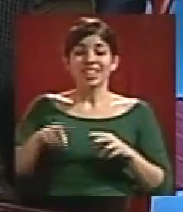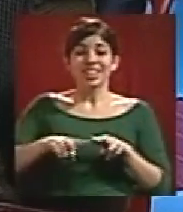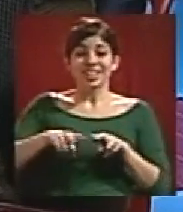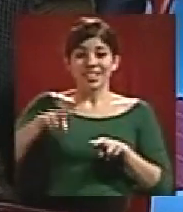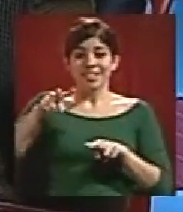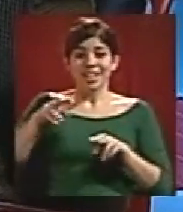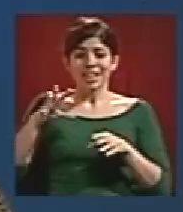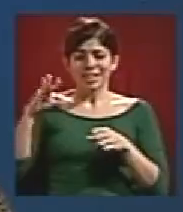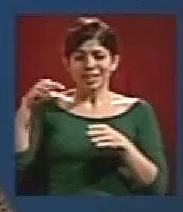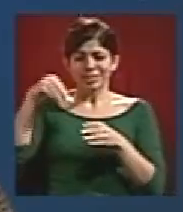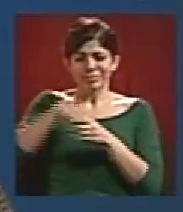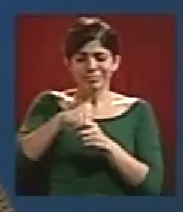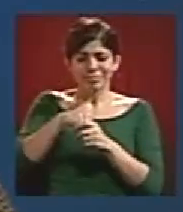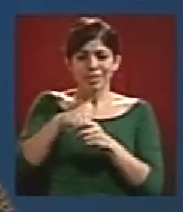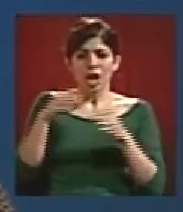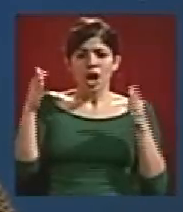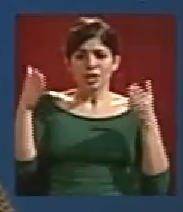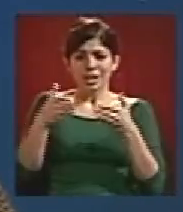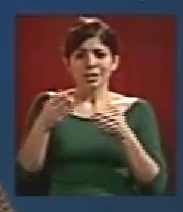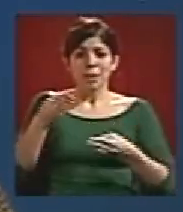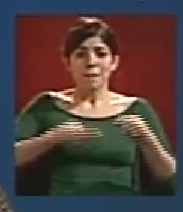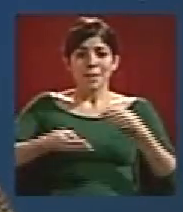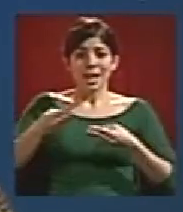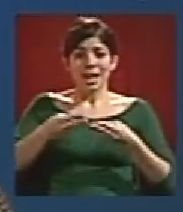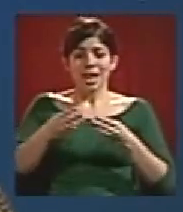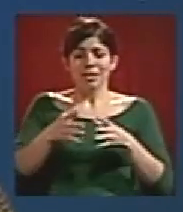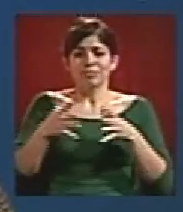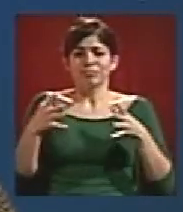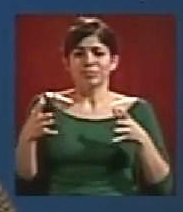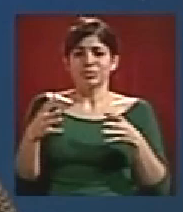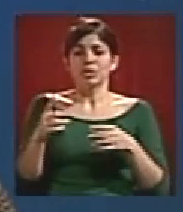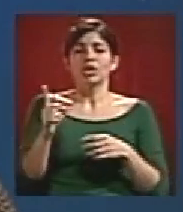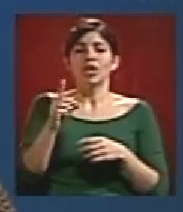enorme. 4 distritos, Sardinal, Tamarindo,